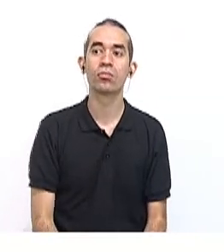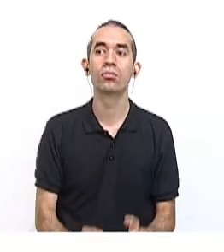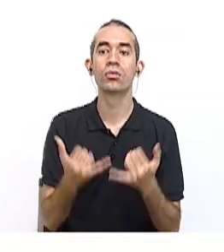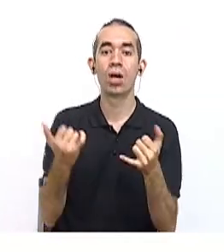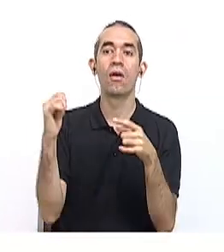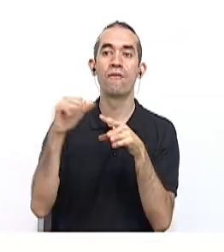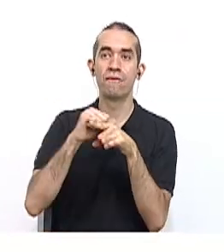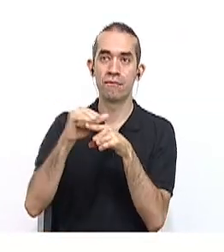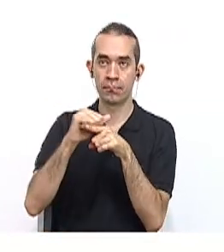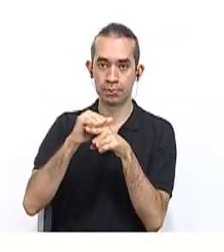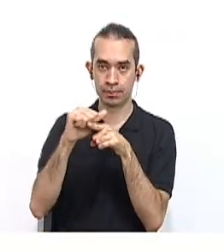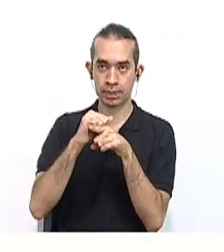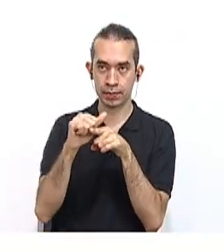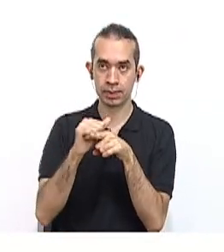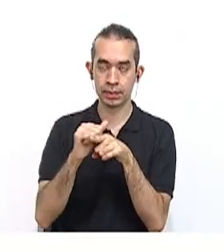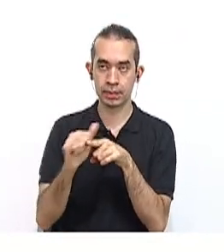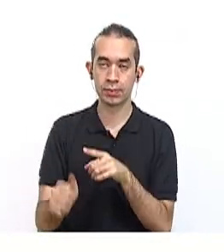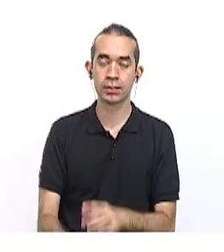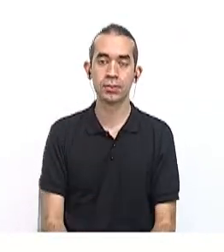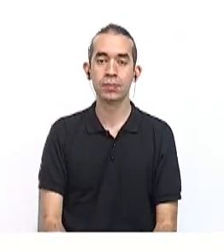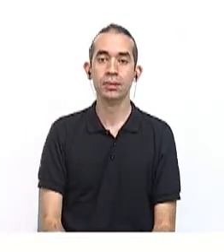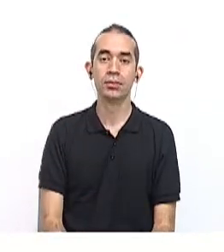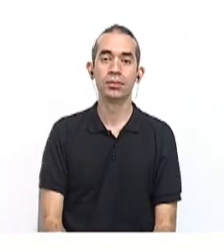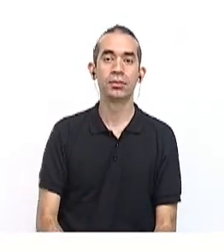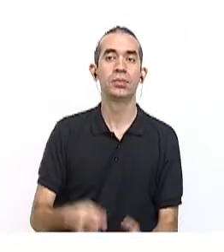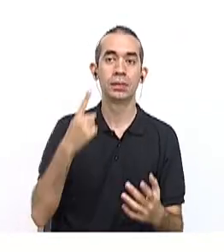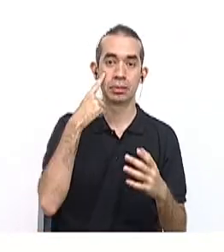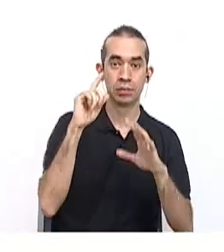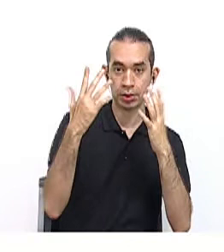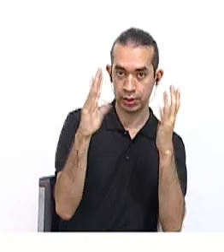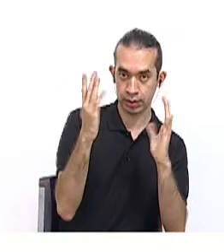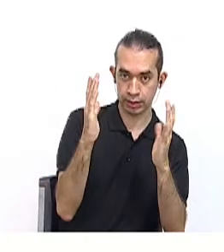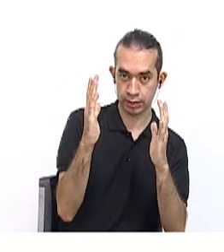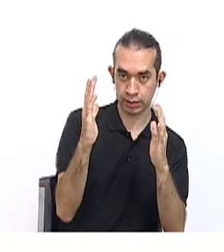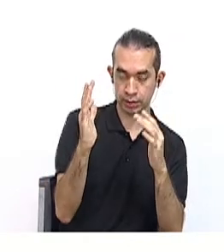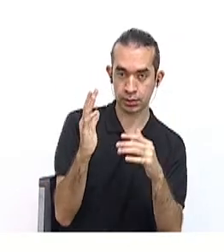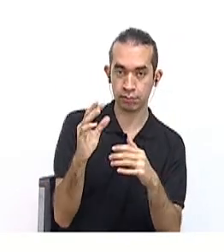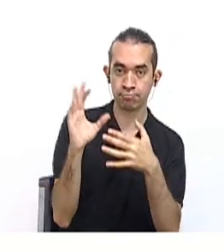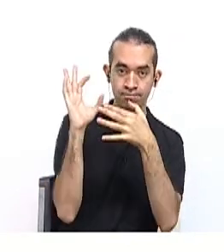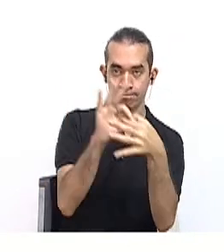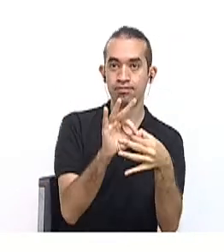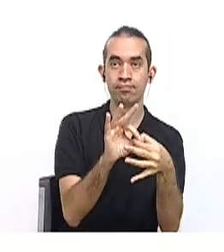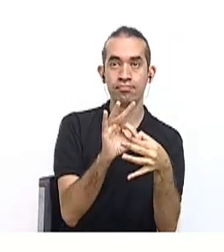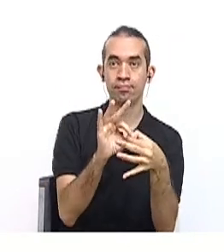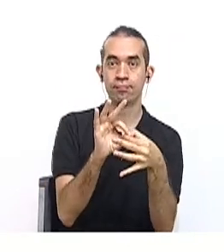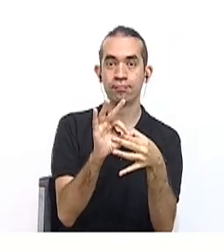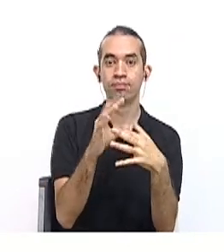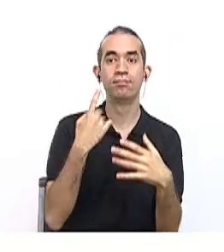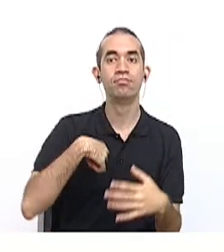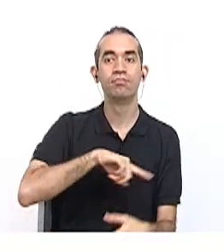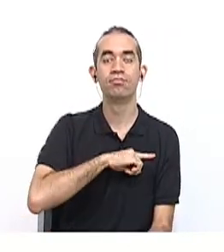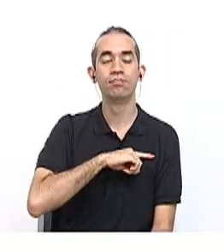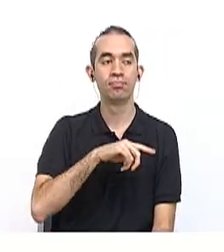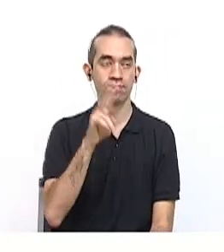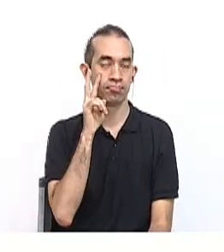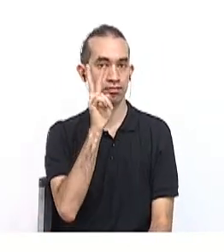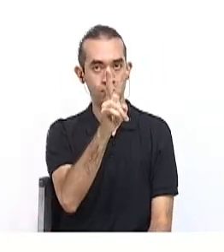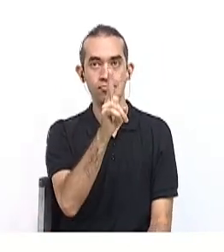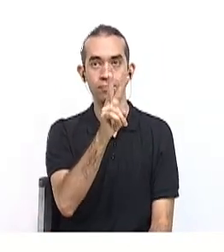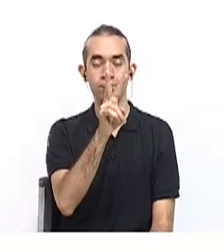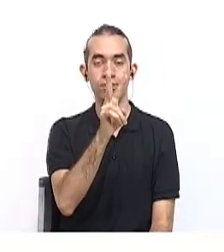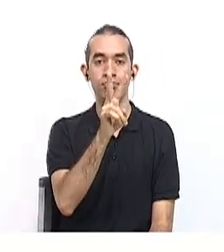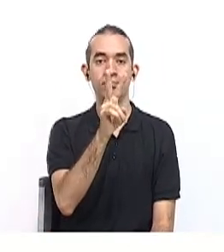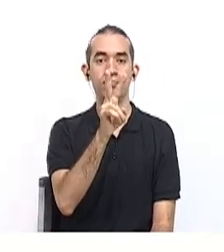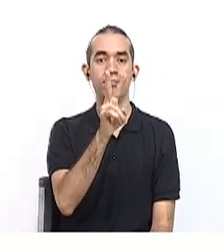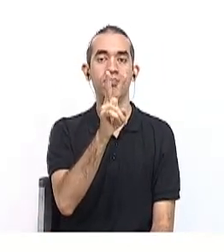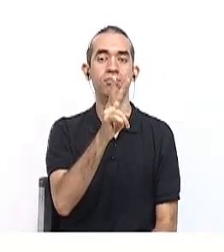repasamos de la siguiente forma. La semejanza tiene que ver cuando nosotros encontramos que